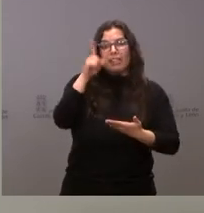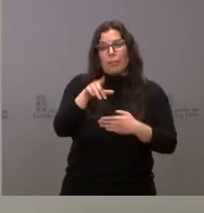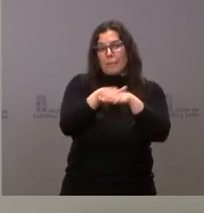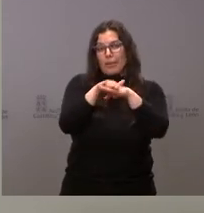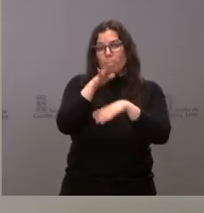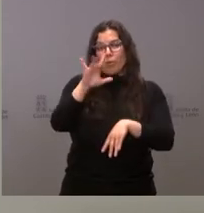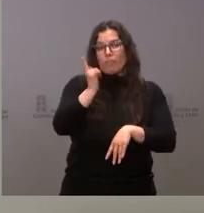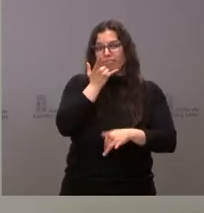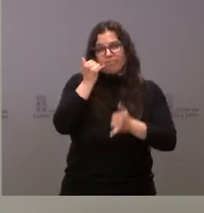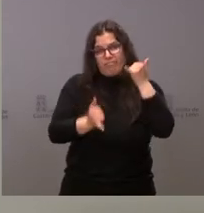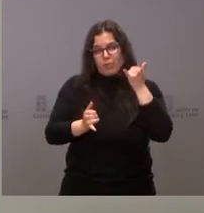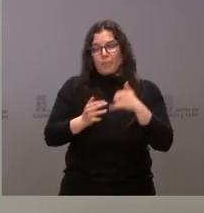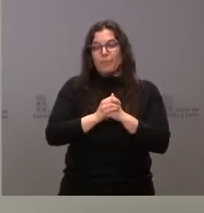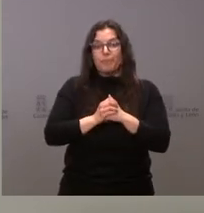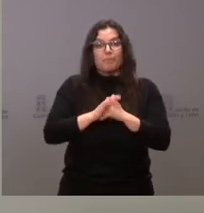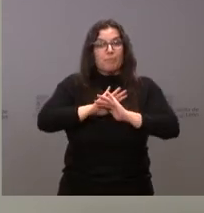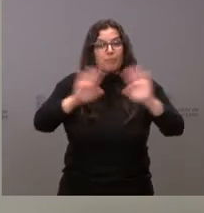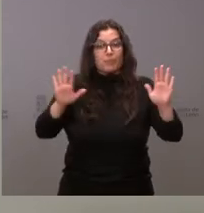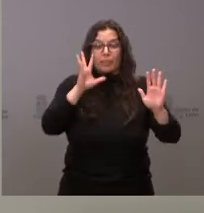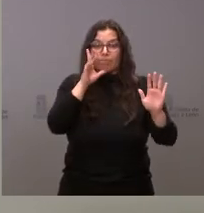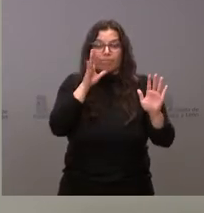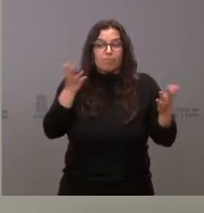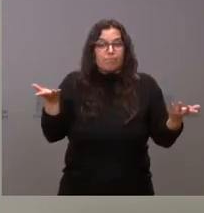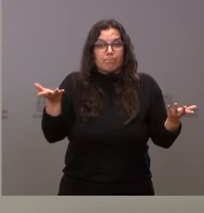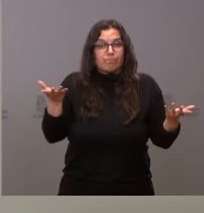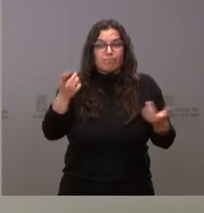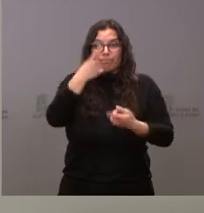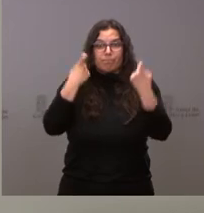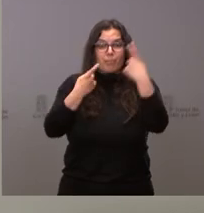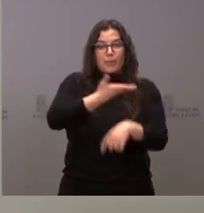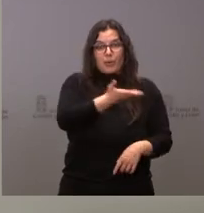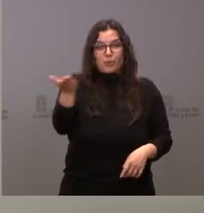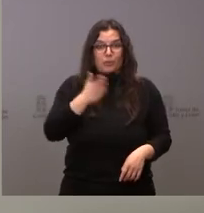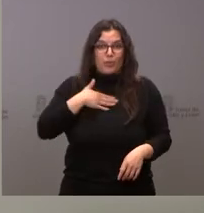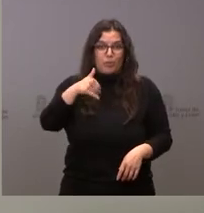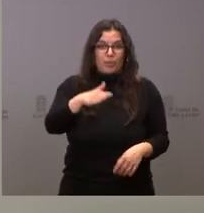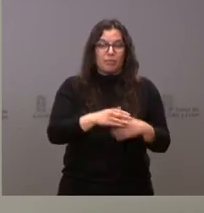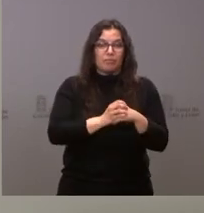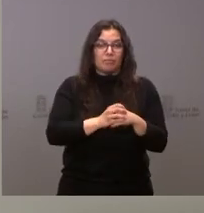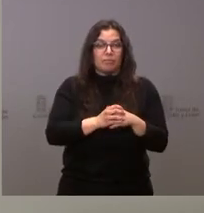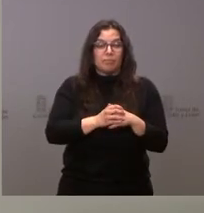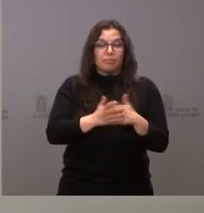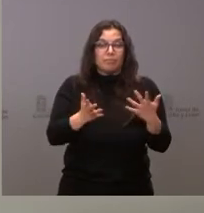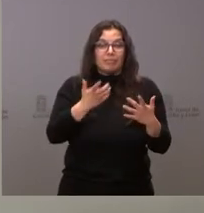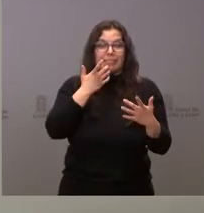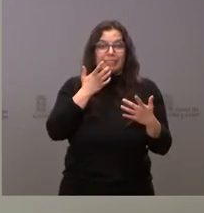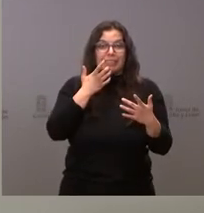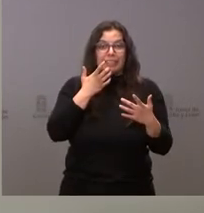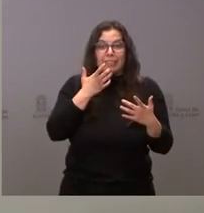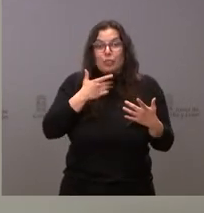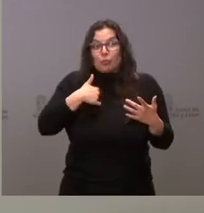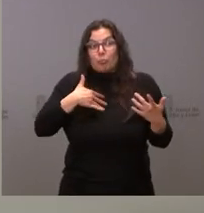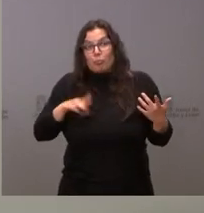hayamos podido cometer y sin más pues estamos a la espera de las preguntas que deseen formular y en la medida en que esté a mi alcance